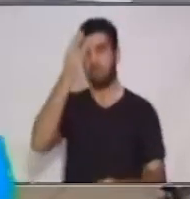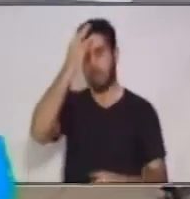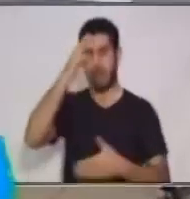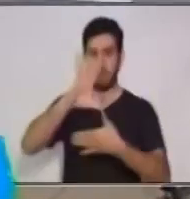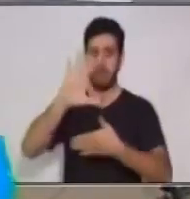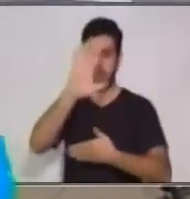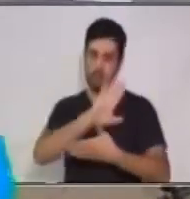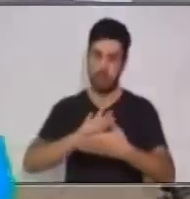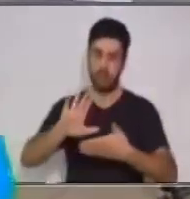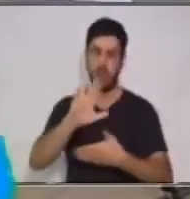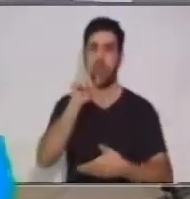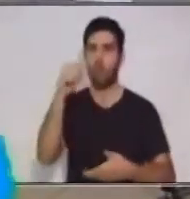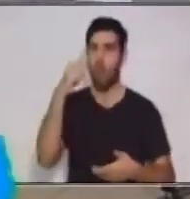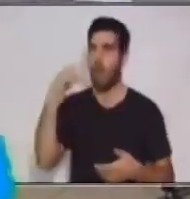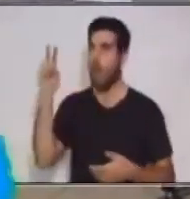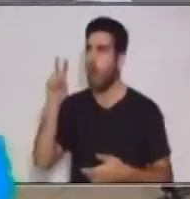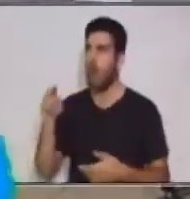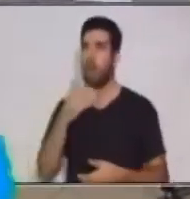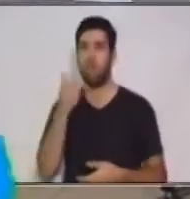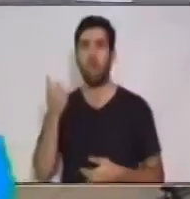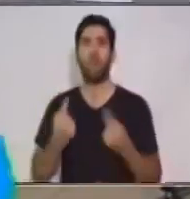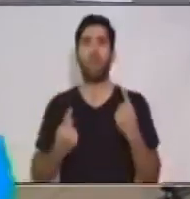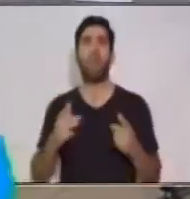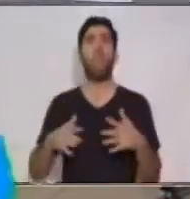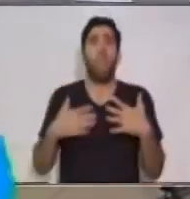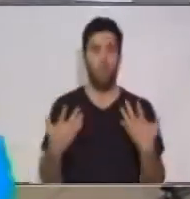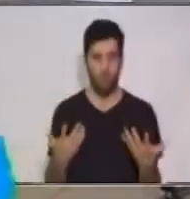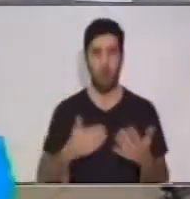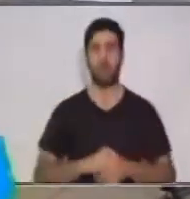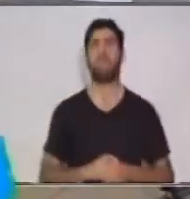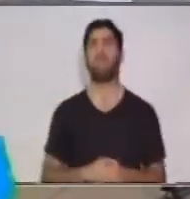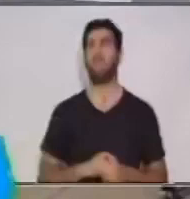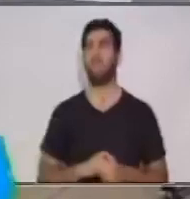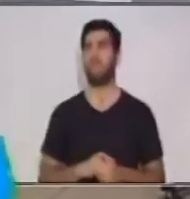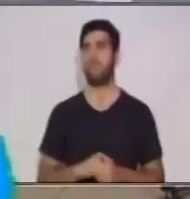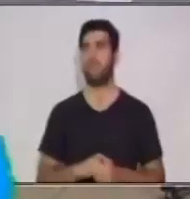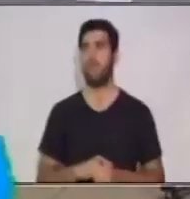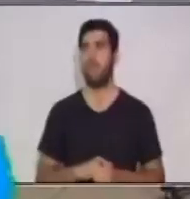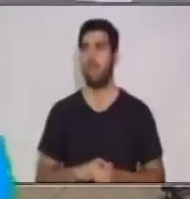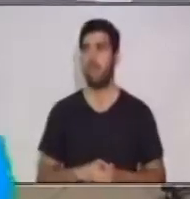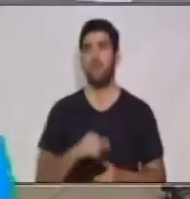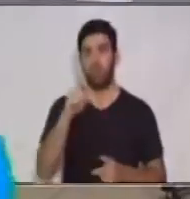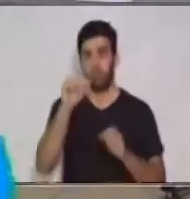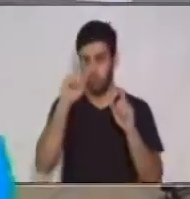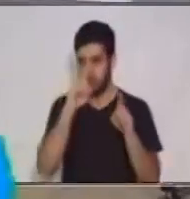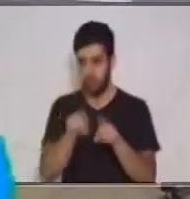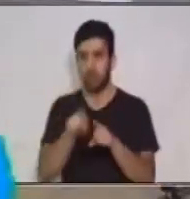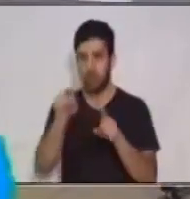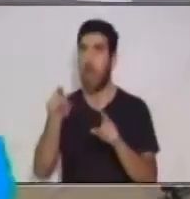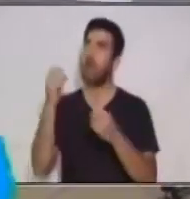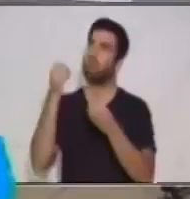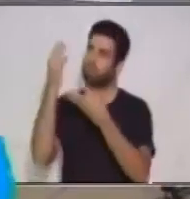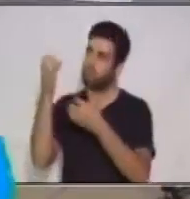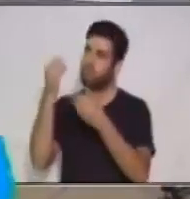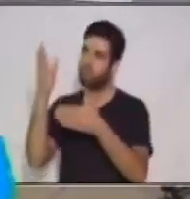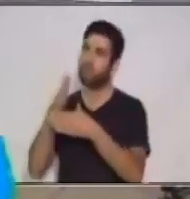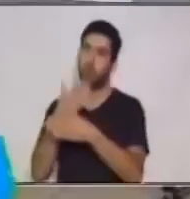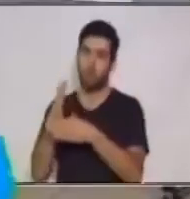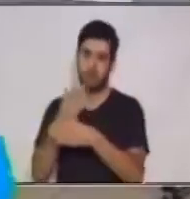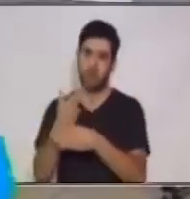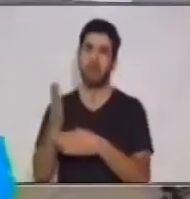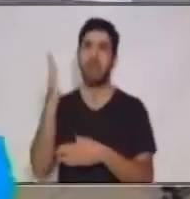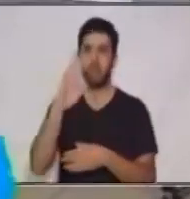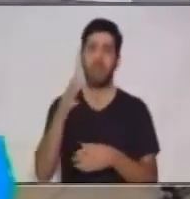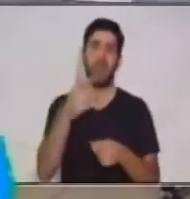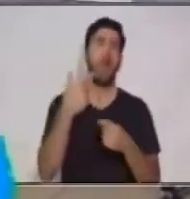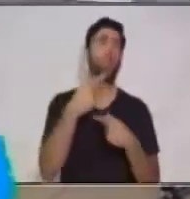o qué fragmentos tú puedes encontrar también en la guía de autoaprendizaje. Comparte estos conocimientos para poder